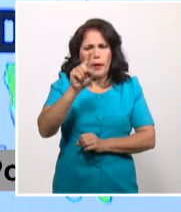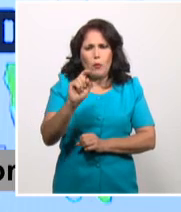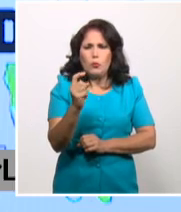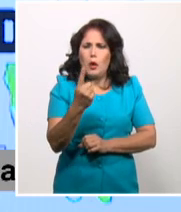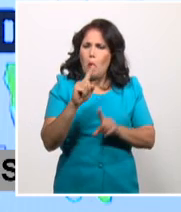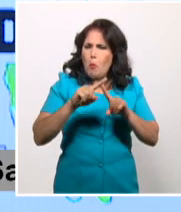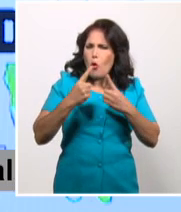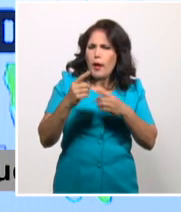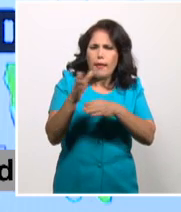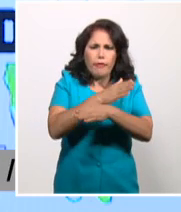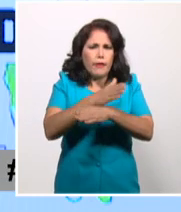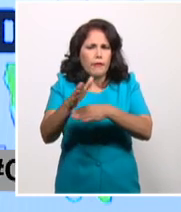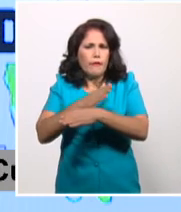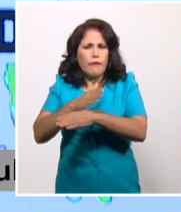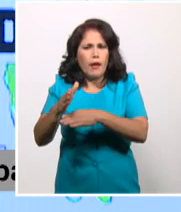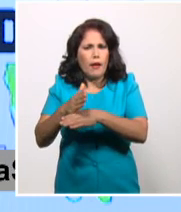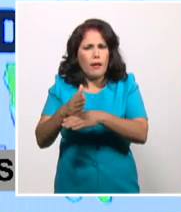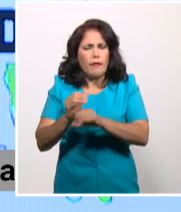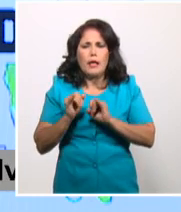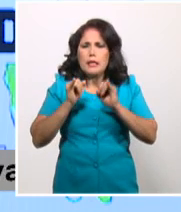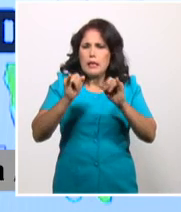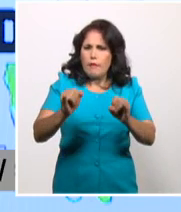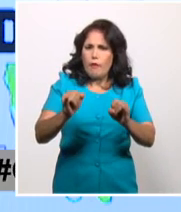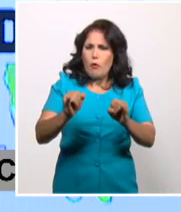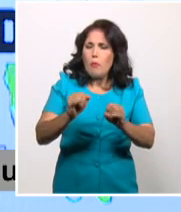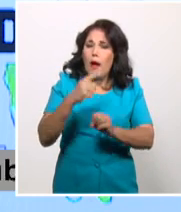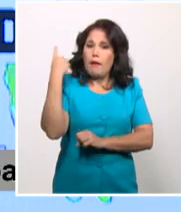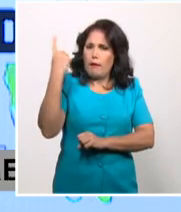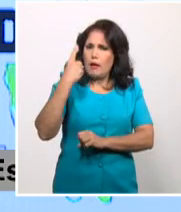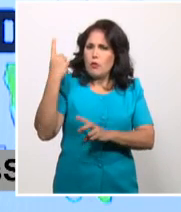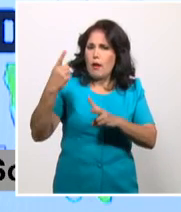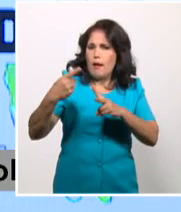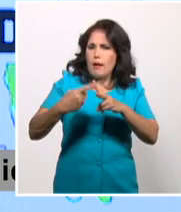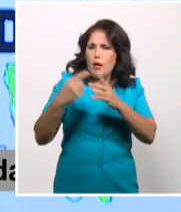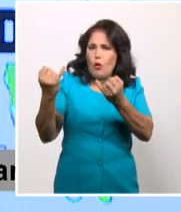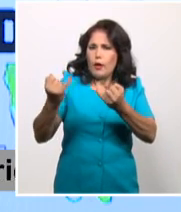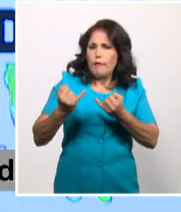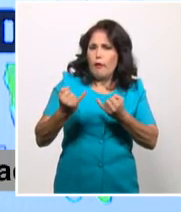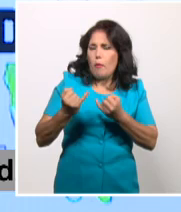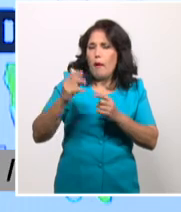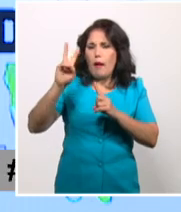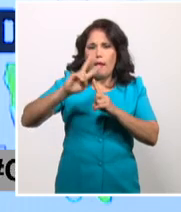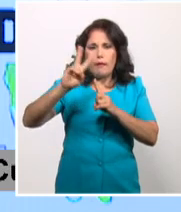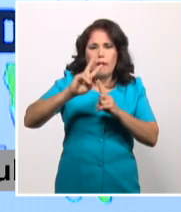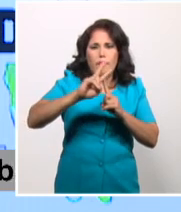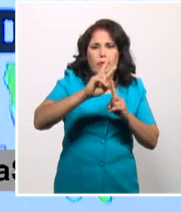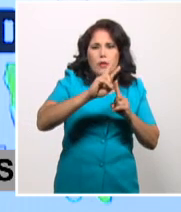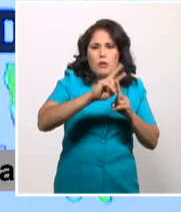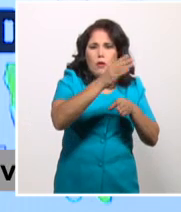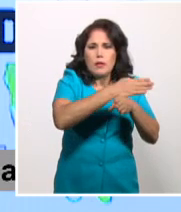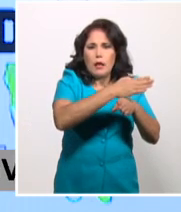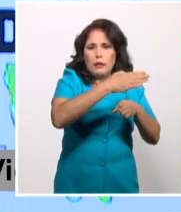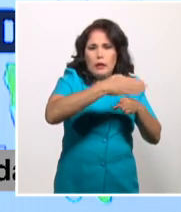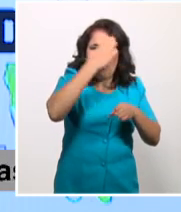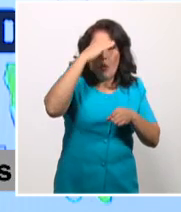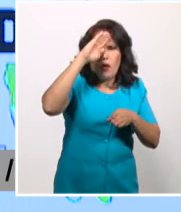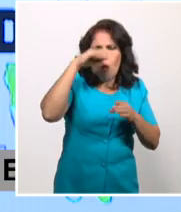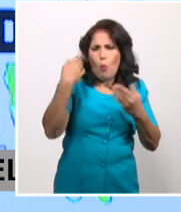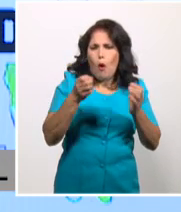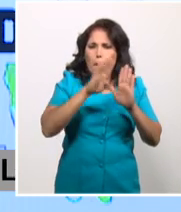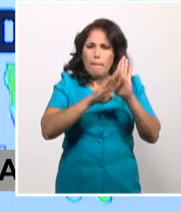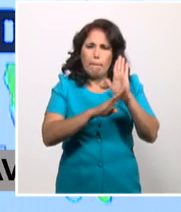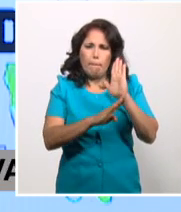qué hay diferencias en los casos que se informan en el parte nacional y los que informan los medios en cada territorio del país? ¿Cuál es la